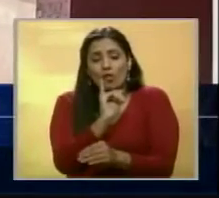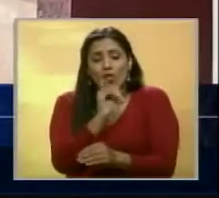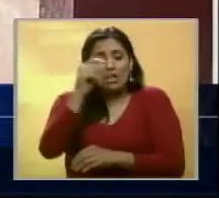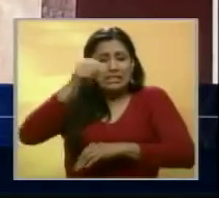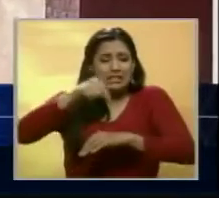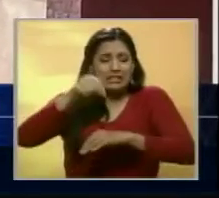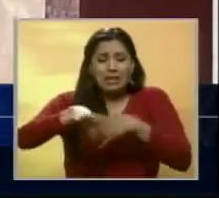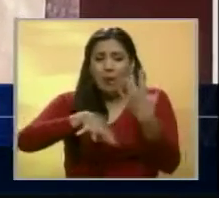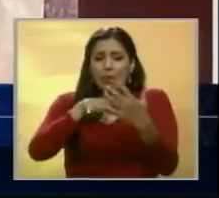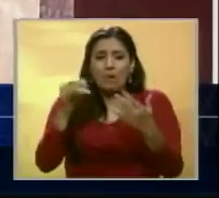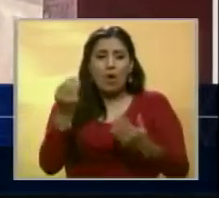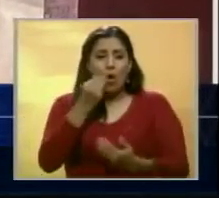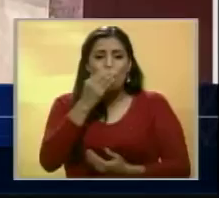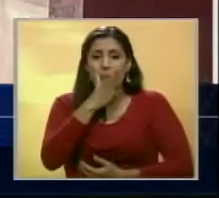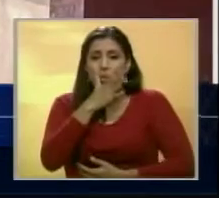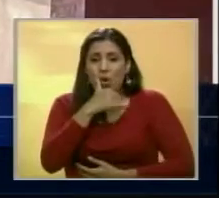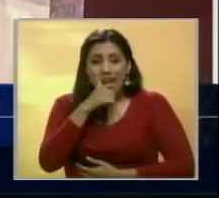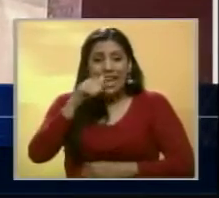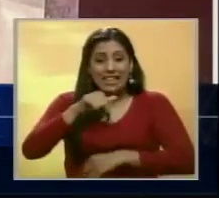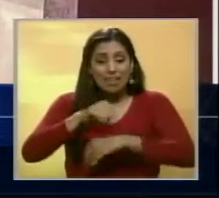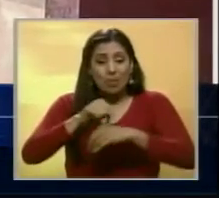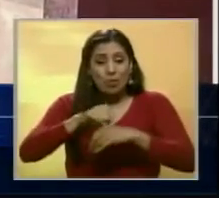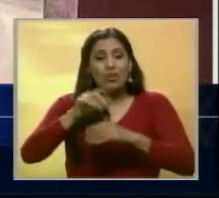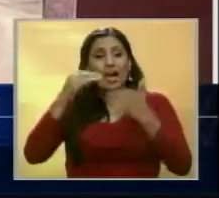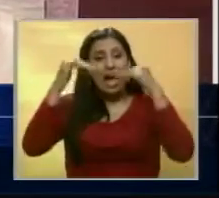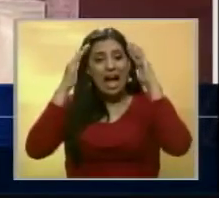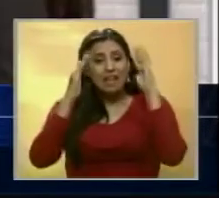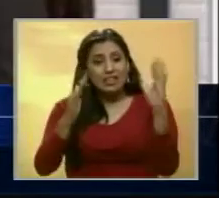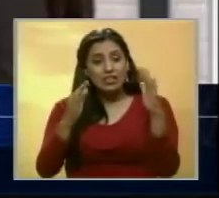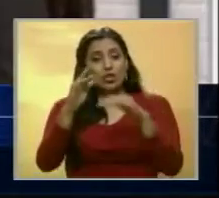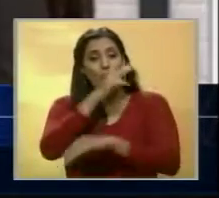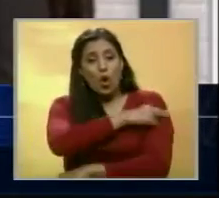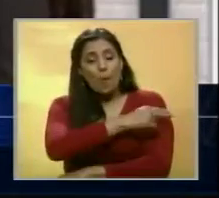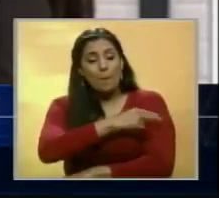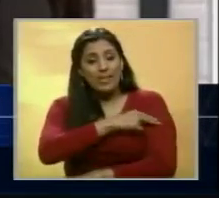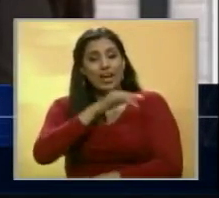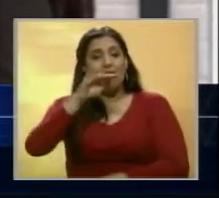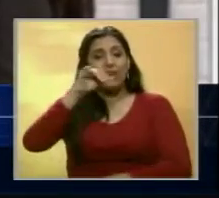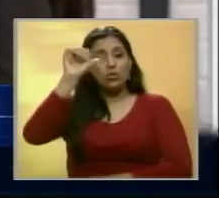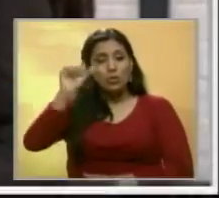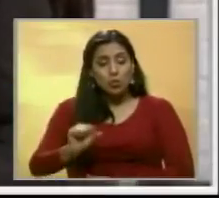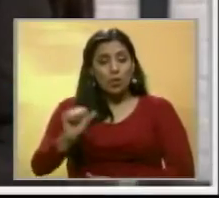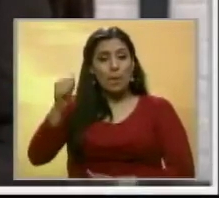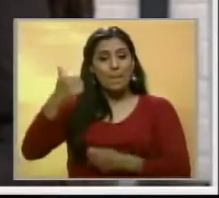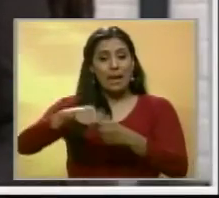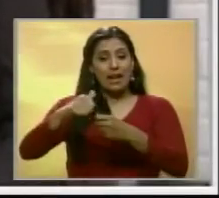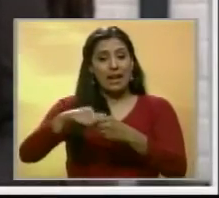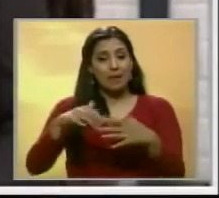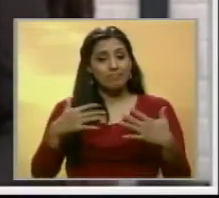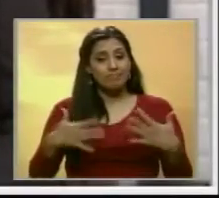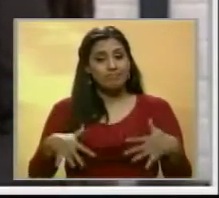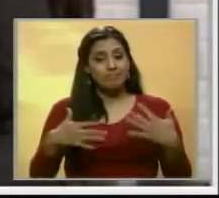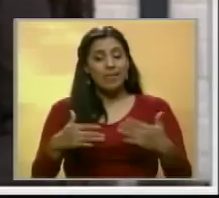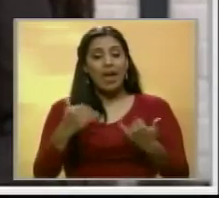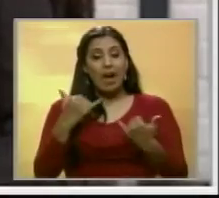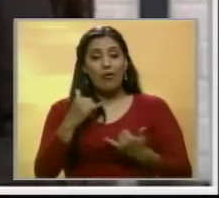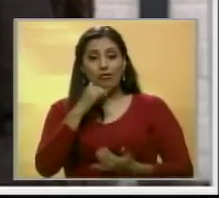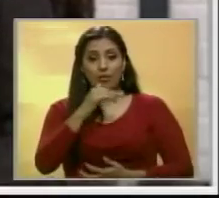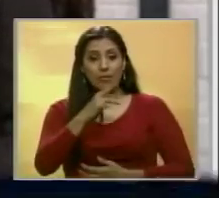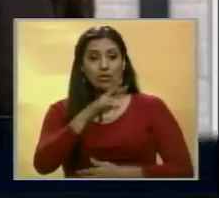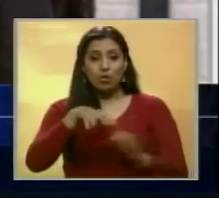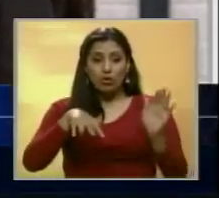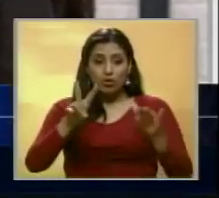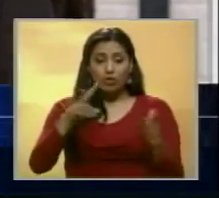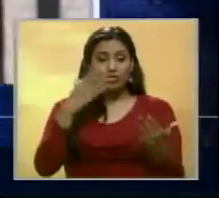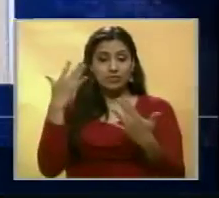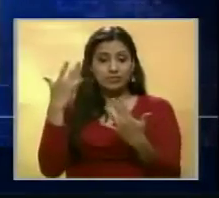les diagnosticaron desnutrición y en estos momentos son atendidos en el Hospital General del Sur, en la ciudad de Maracaibo. Información que podemos compartir con ustedes a